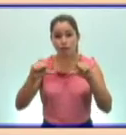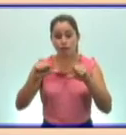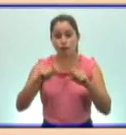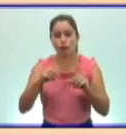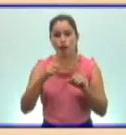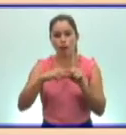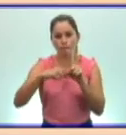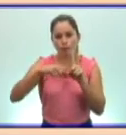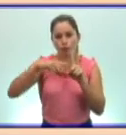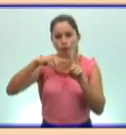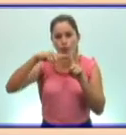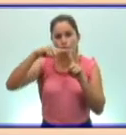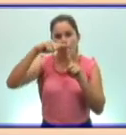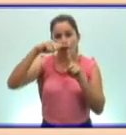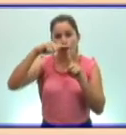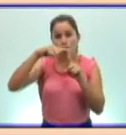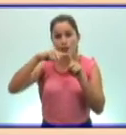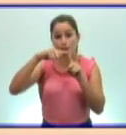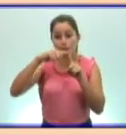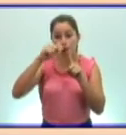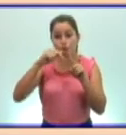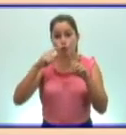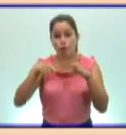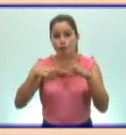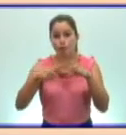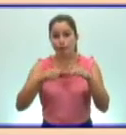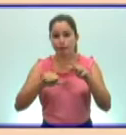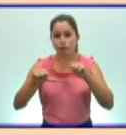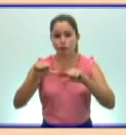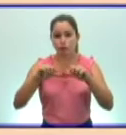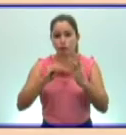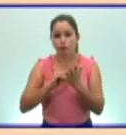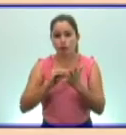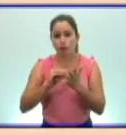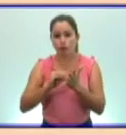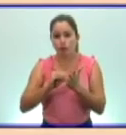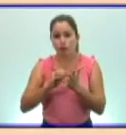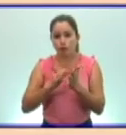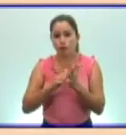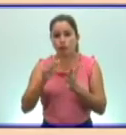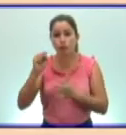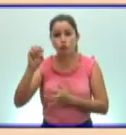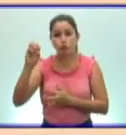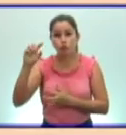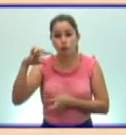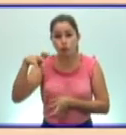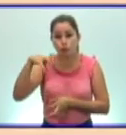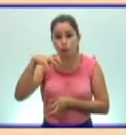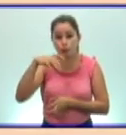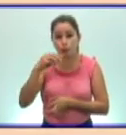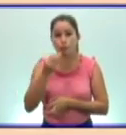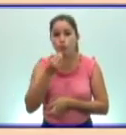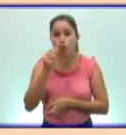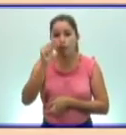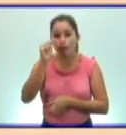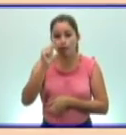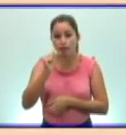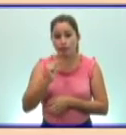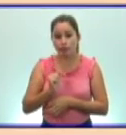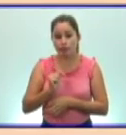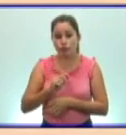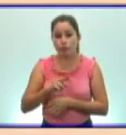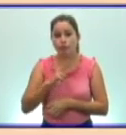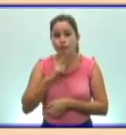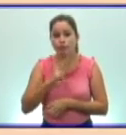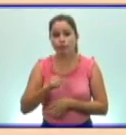la temperatura de una disolución donde el soluto es un gas, pues este puede disminuir su solubilidad. Y